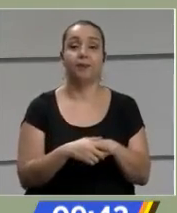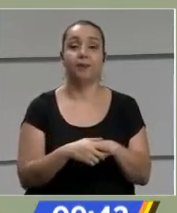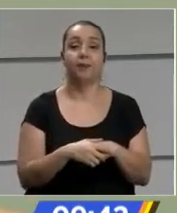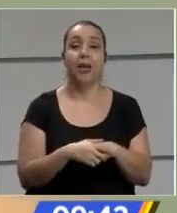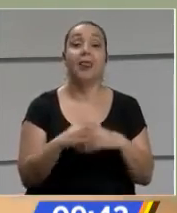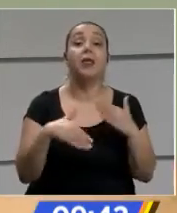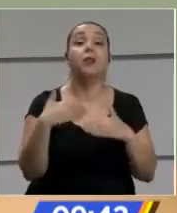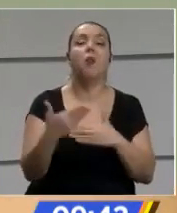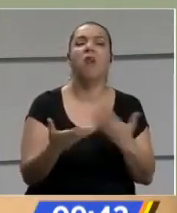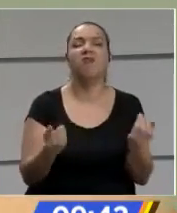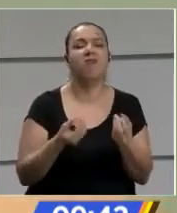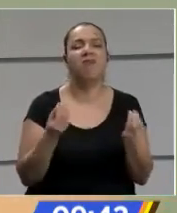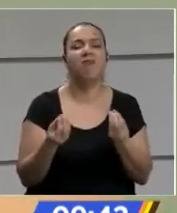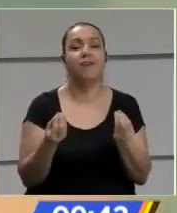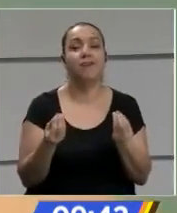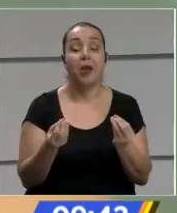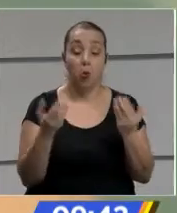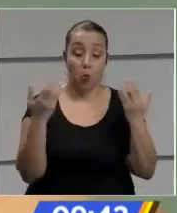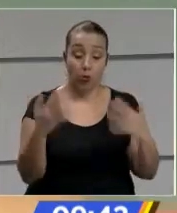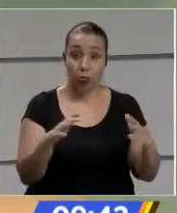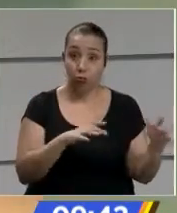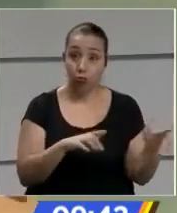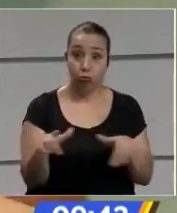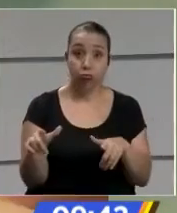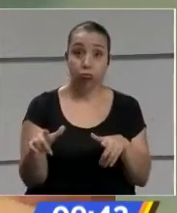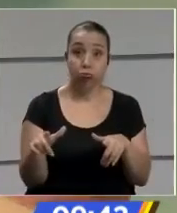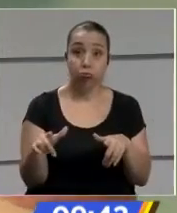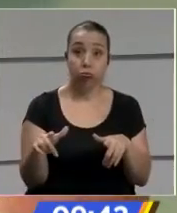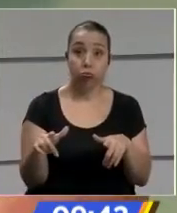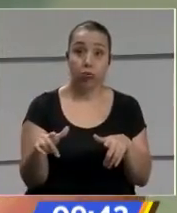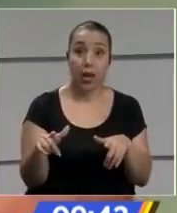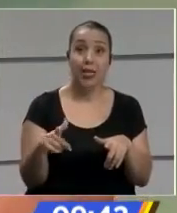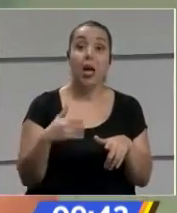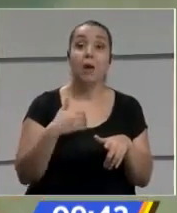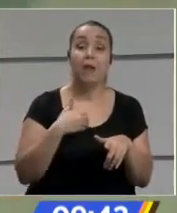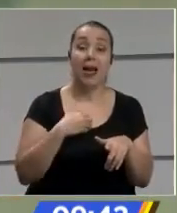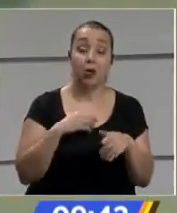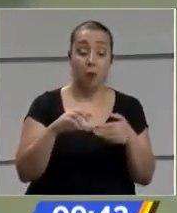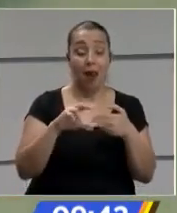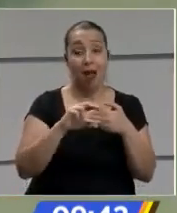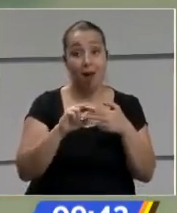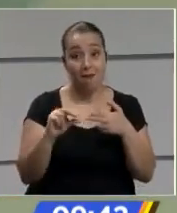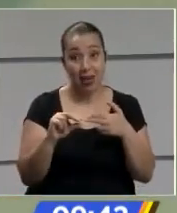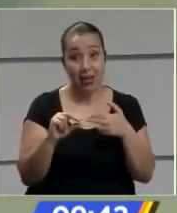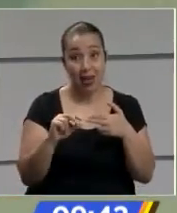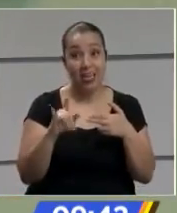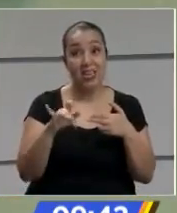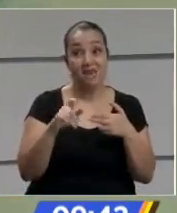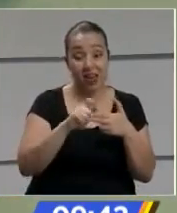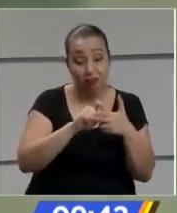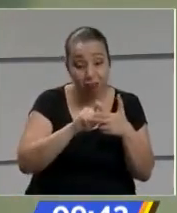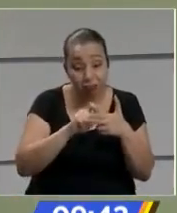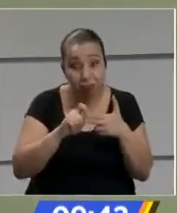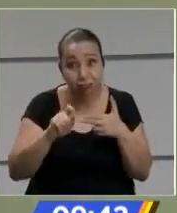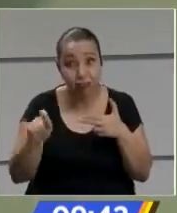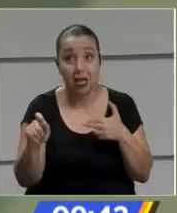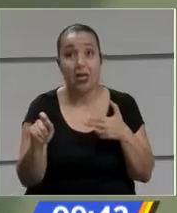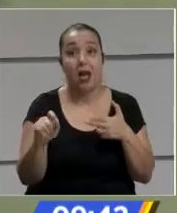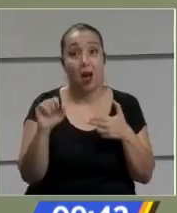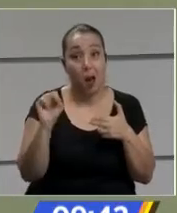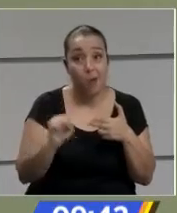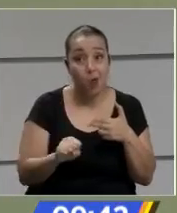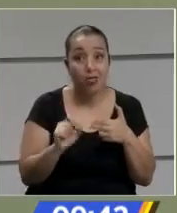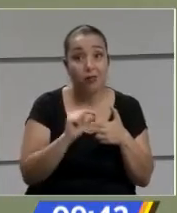bien. ¿Después? Una vez que ya lo tienen listo, entonces van a tomar la regla y van a trazar una línea firme de